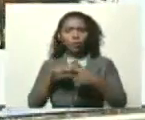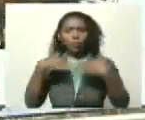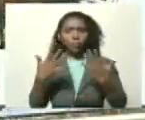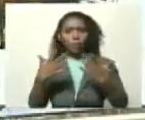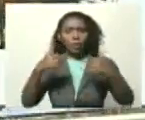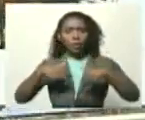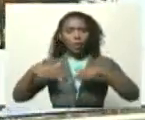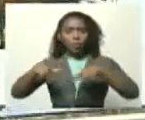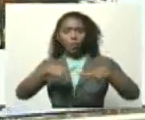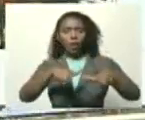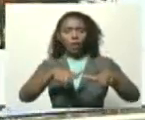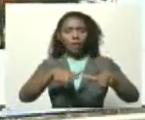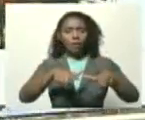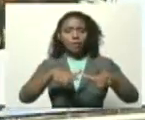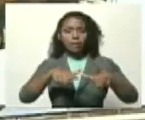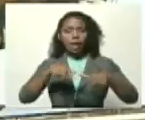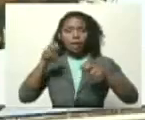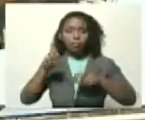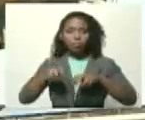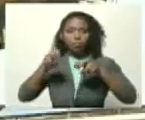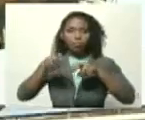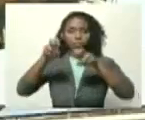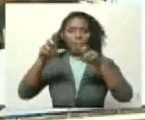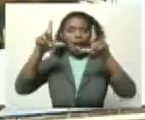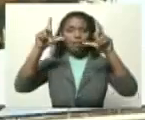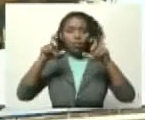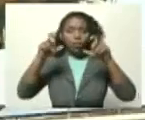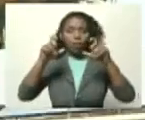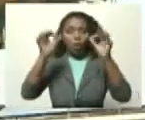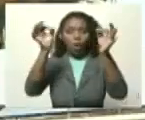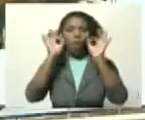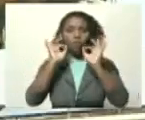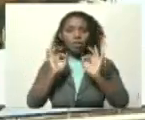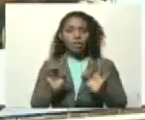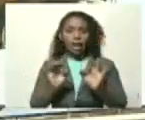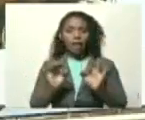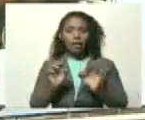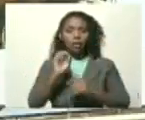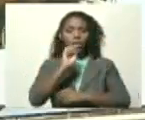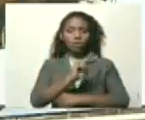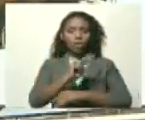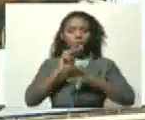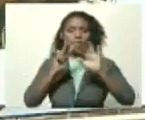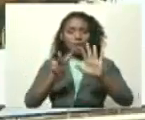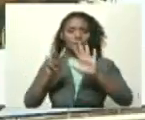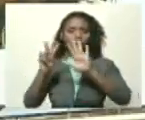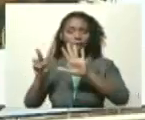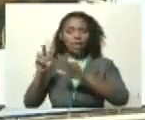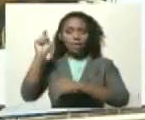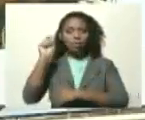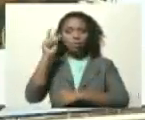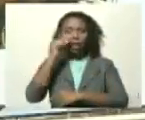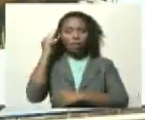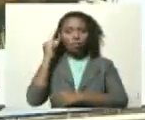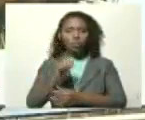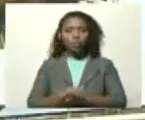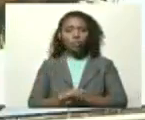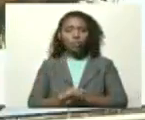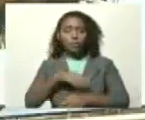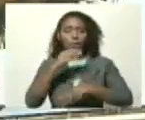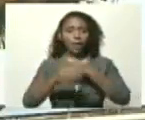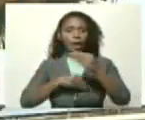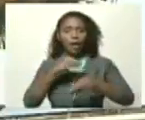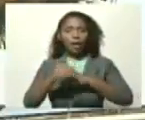estos espacios en la escalinata la foto oficial de los 277 diputados que conforman